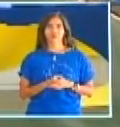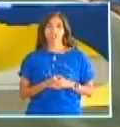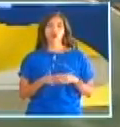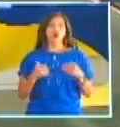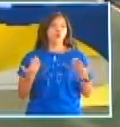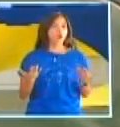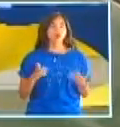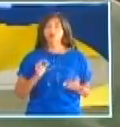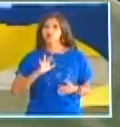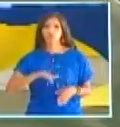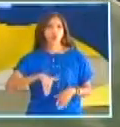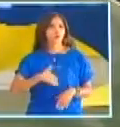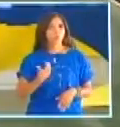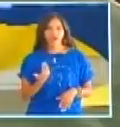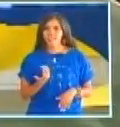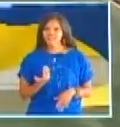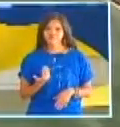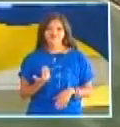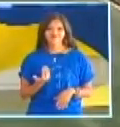Cuando no pueden